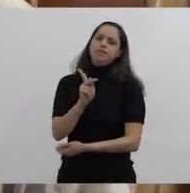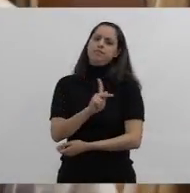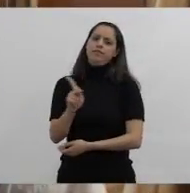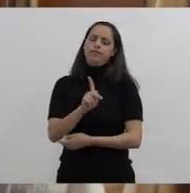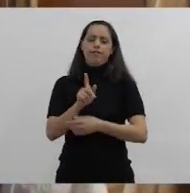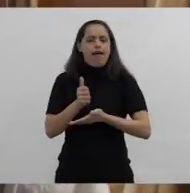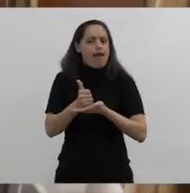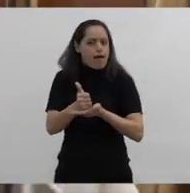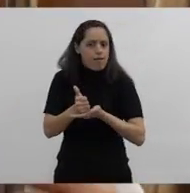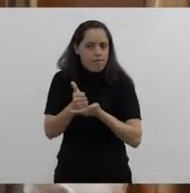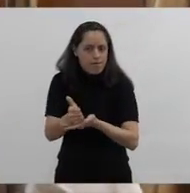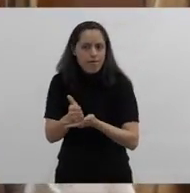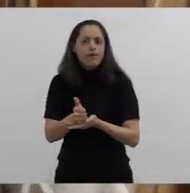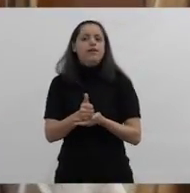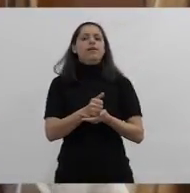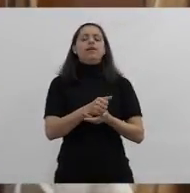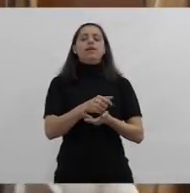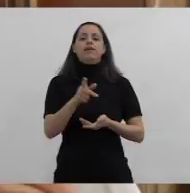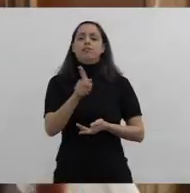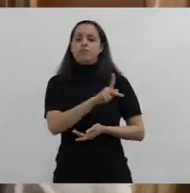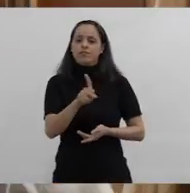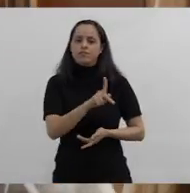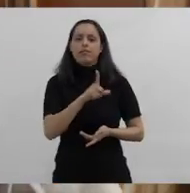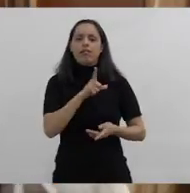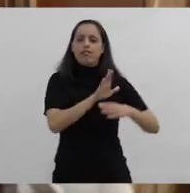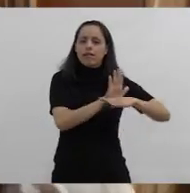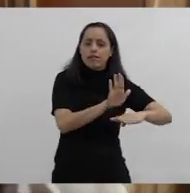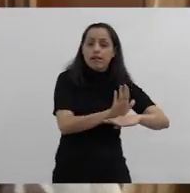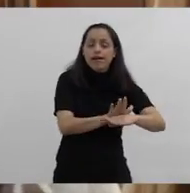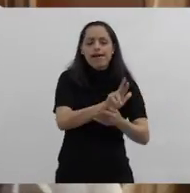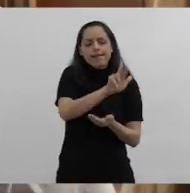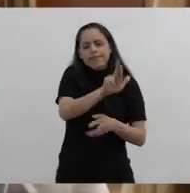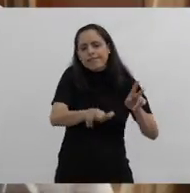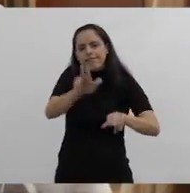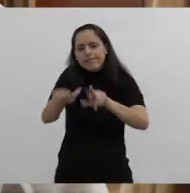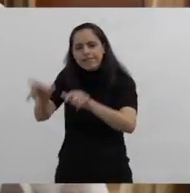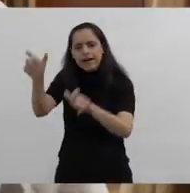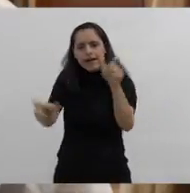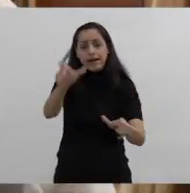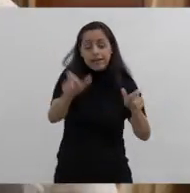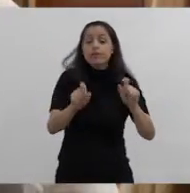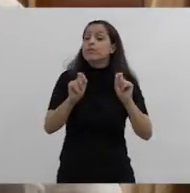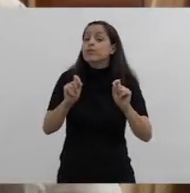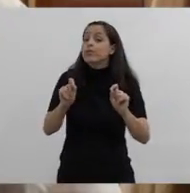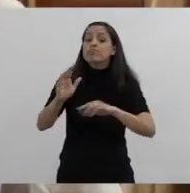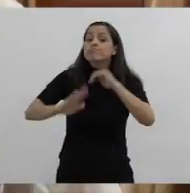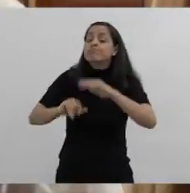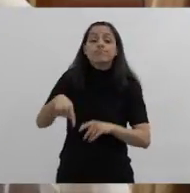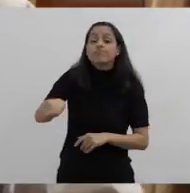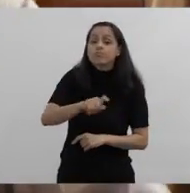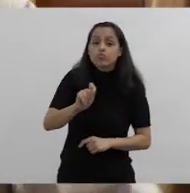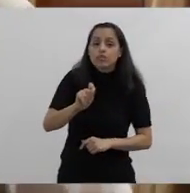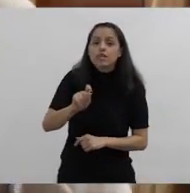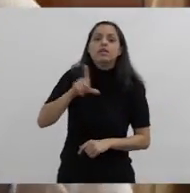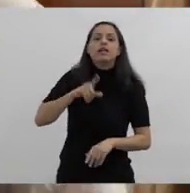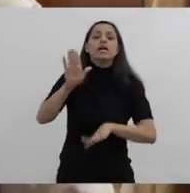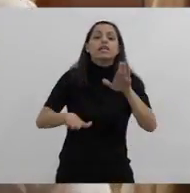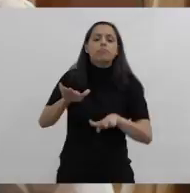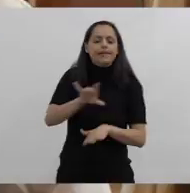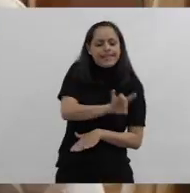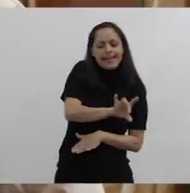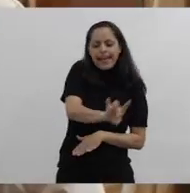maestro de apoyo, el asistente celador, hay diferentes configuraciones que lo que hacen es, de acuerdo a las